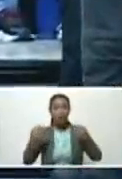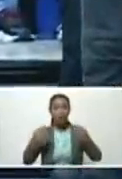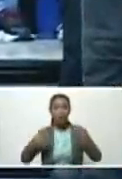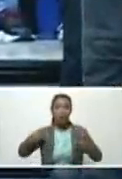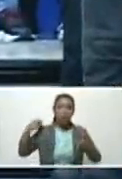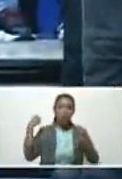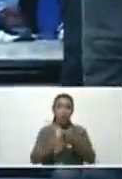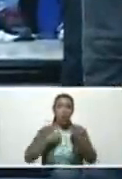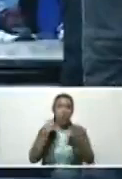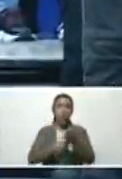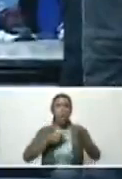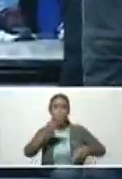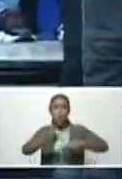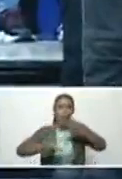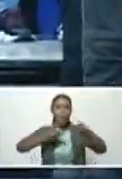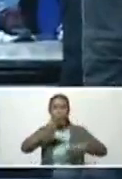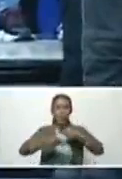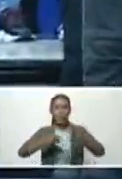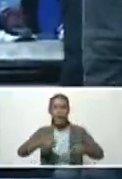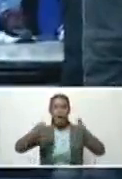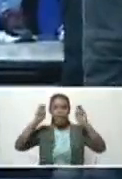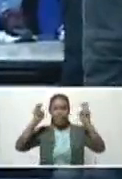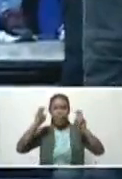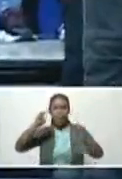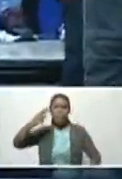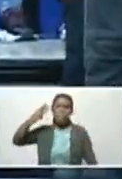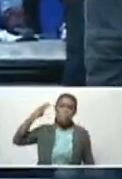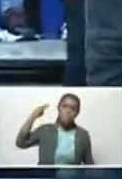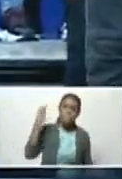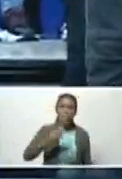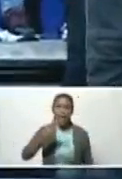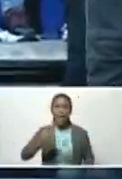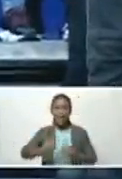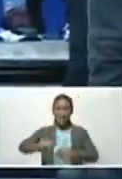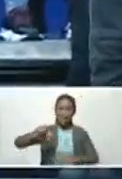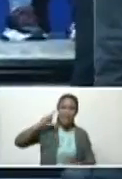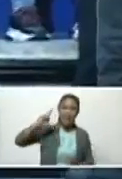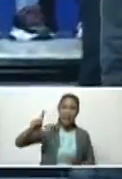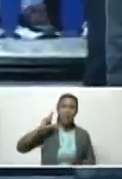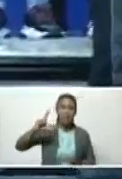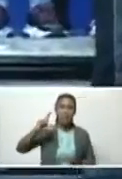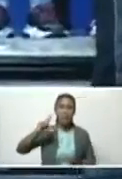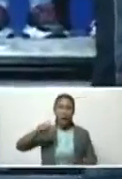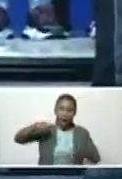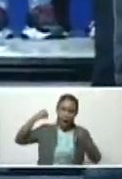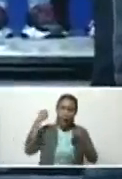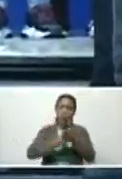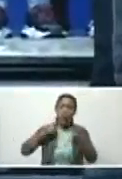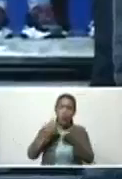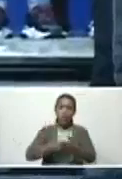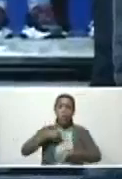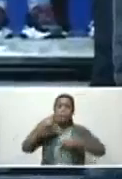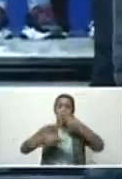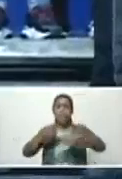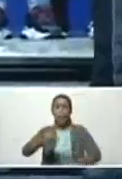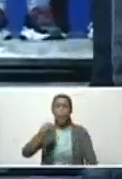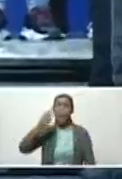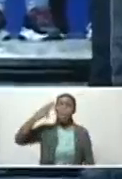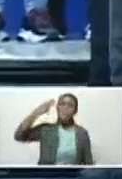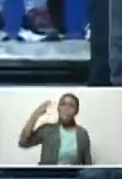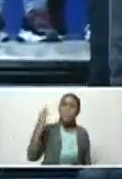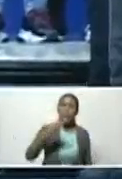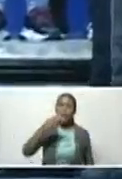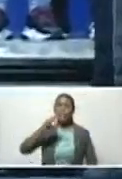lucha política con P mayúscula, a la lucha política con P de